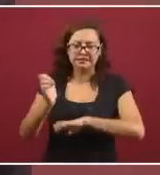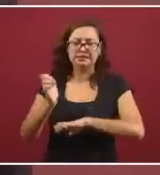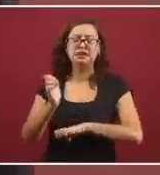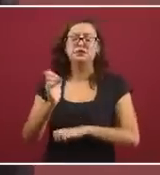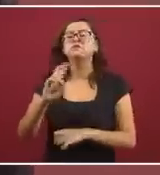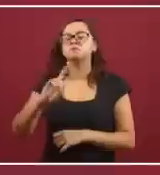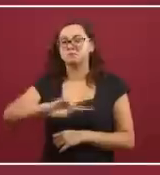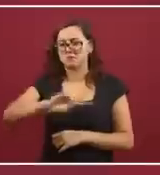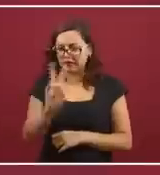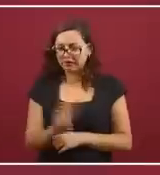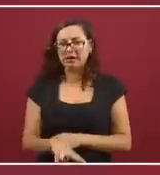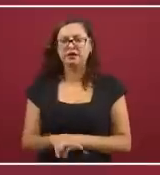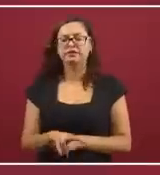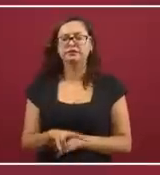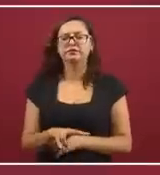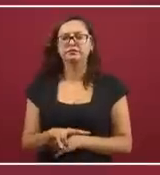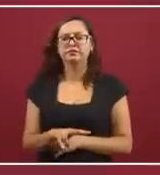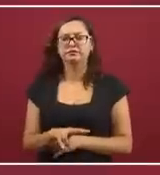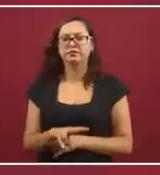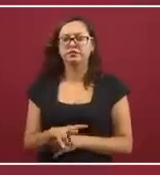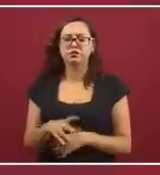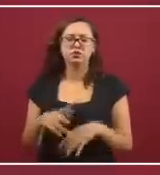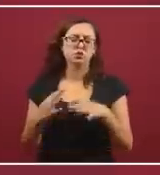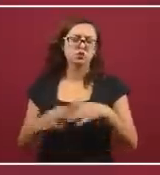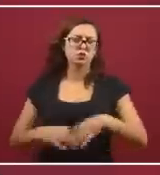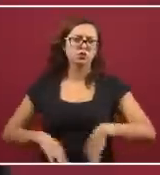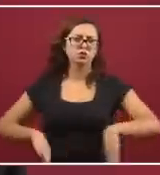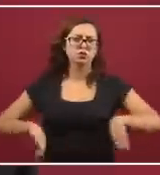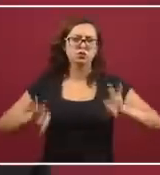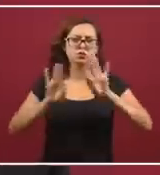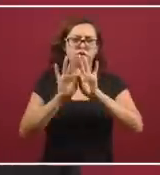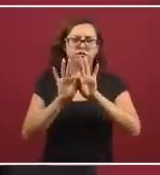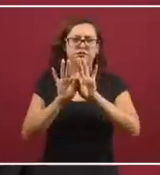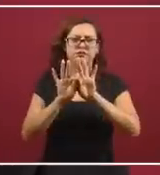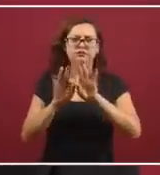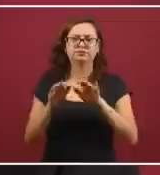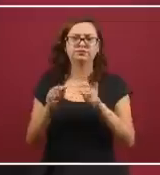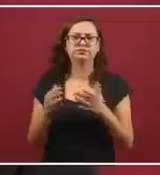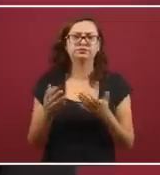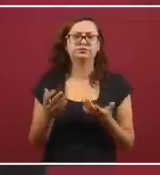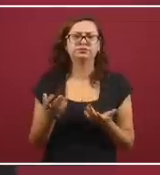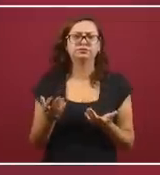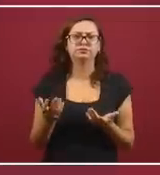efecto muy importante qué